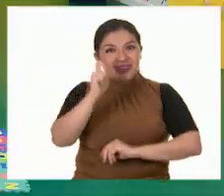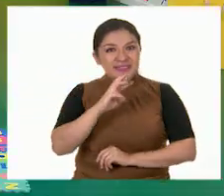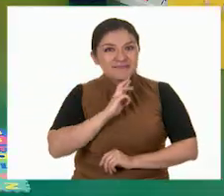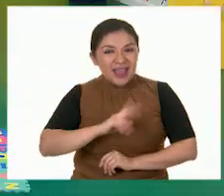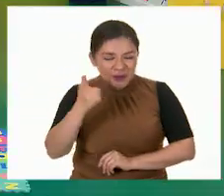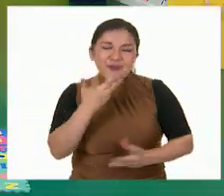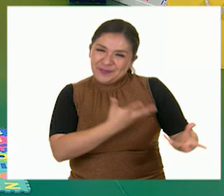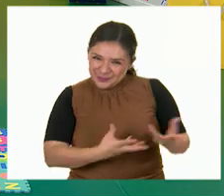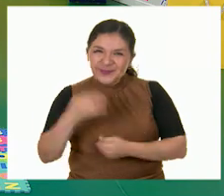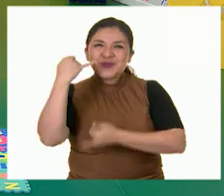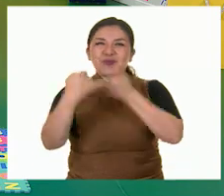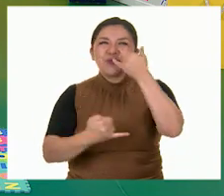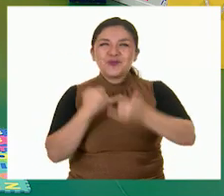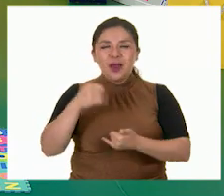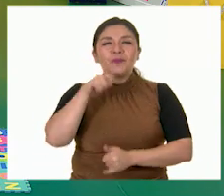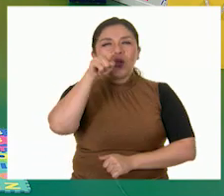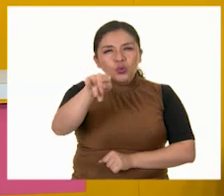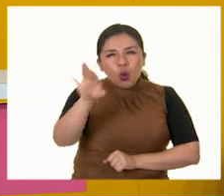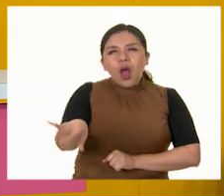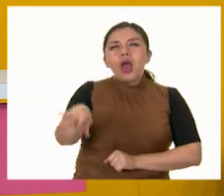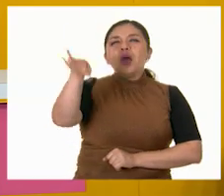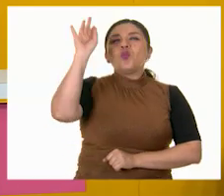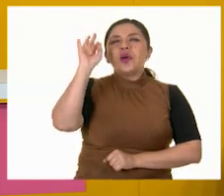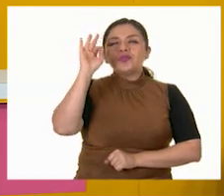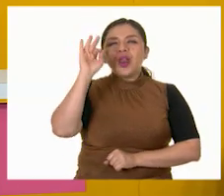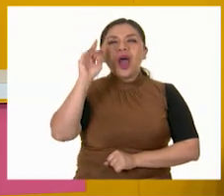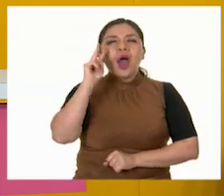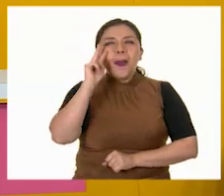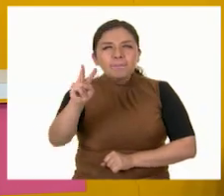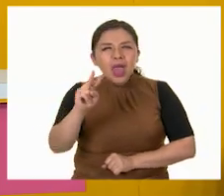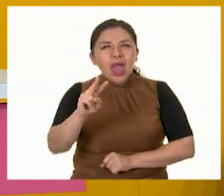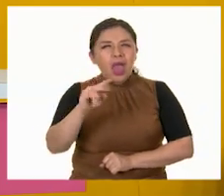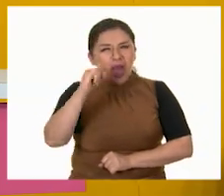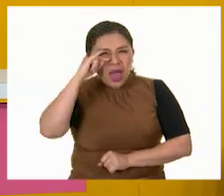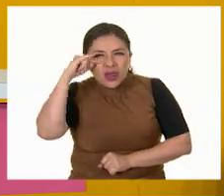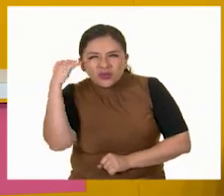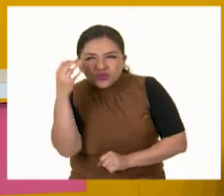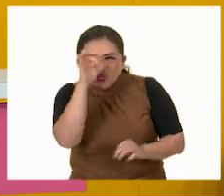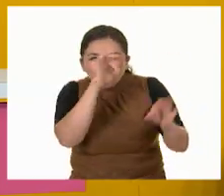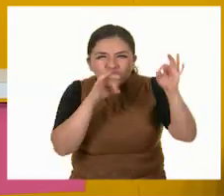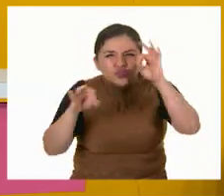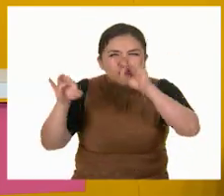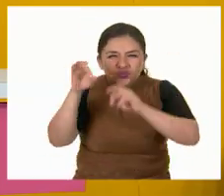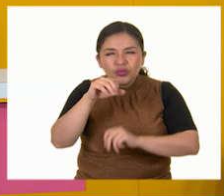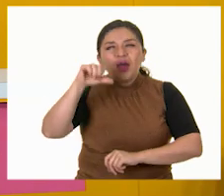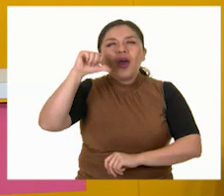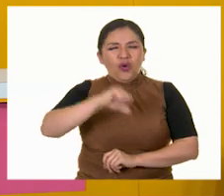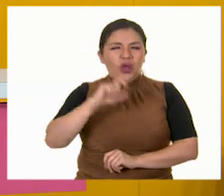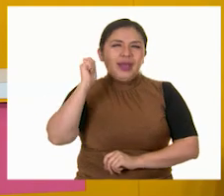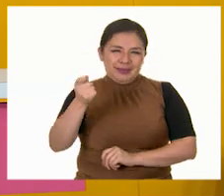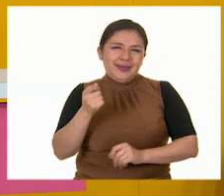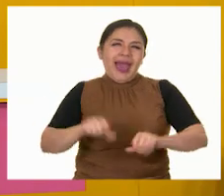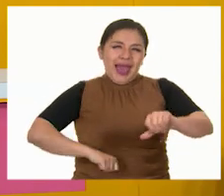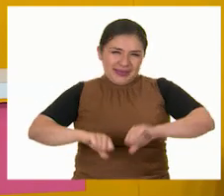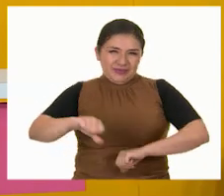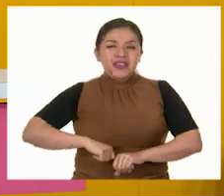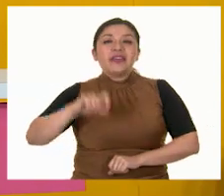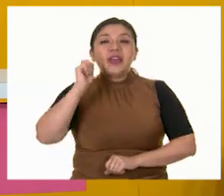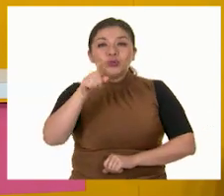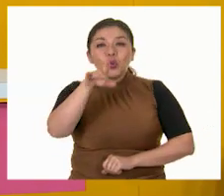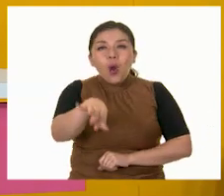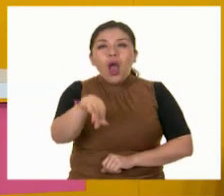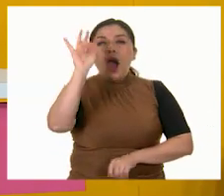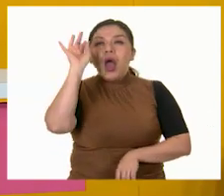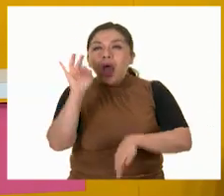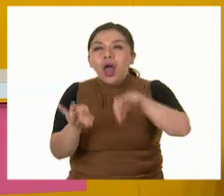Entonces juguemos, encuentra las huellas y lo que se trata en este ejercicio es